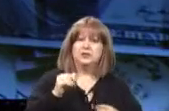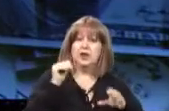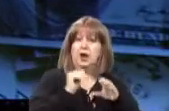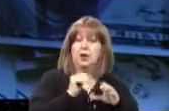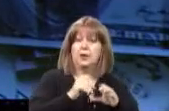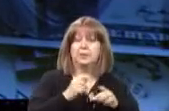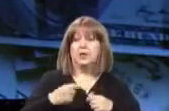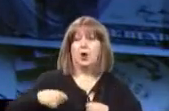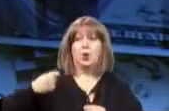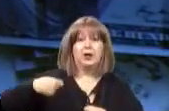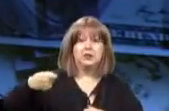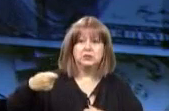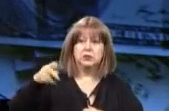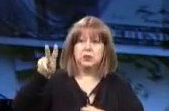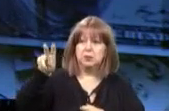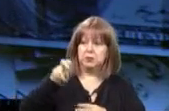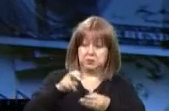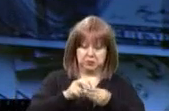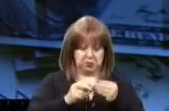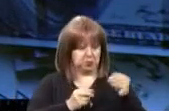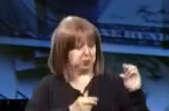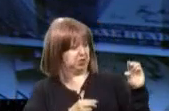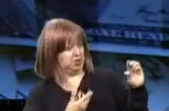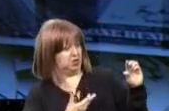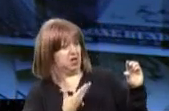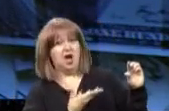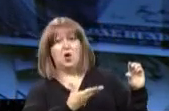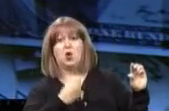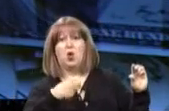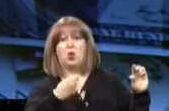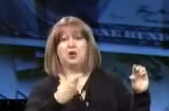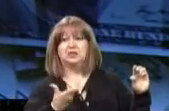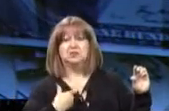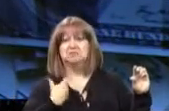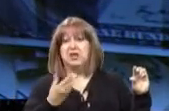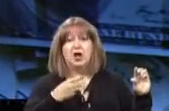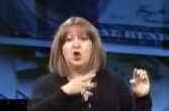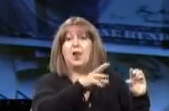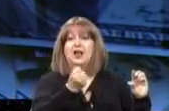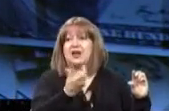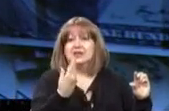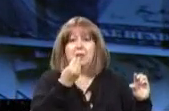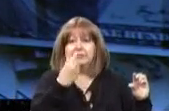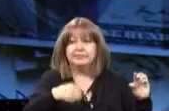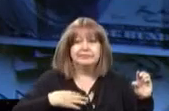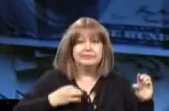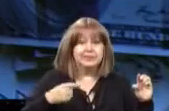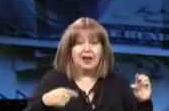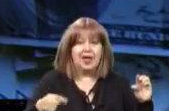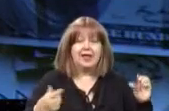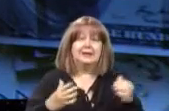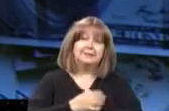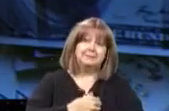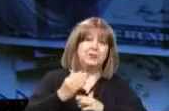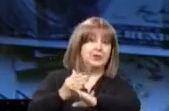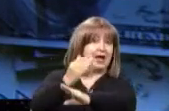de una jubilación y que no nos alcance. Entonces, las finanzas, como bien decía, o se te viene a la cabeza el tema del trading, ¿no?